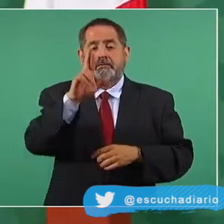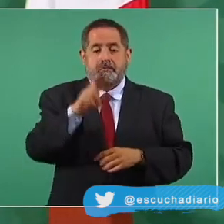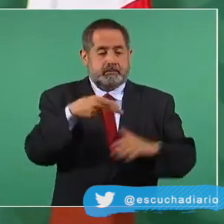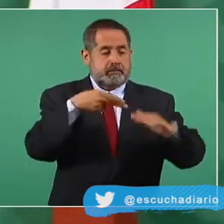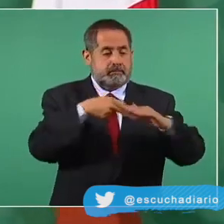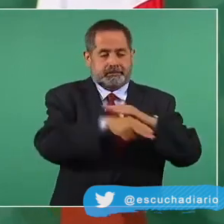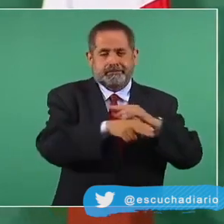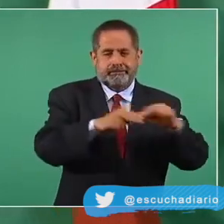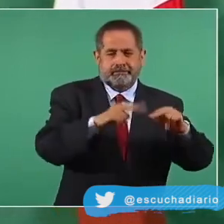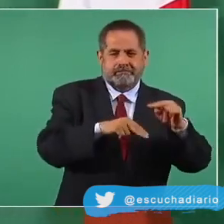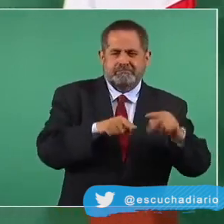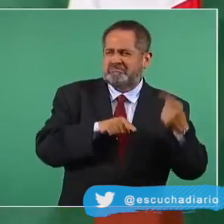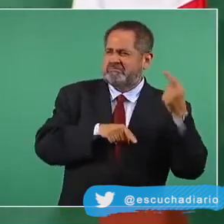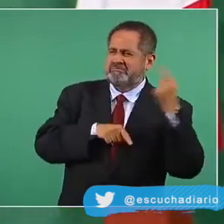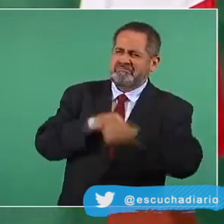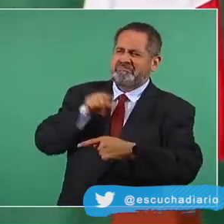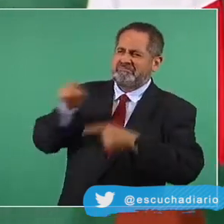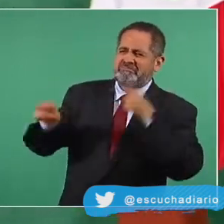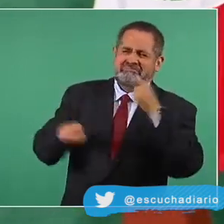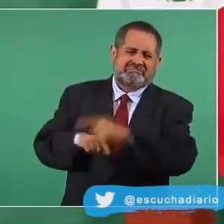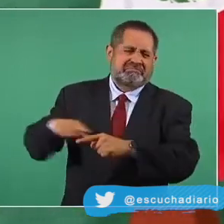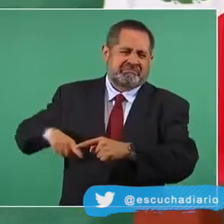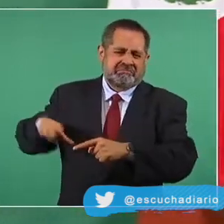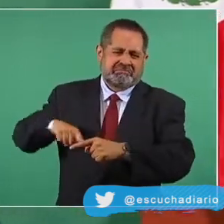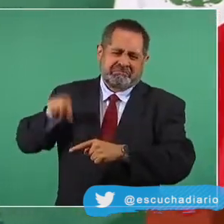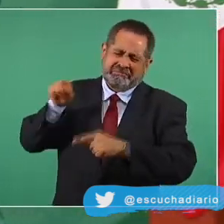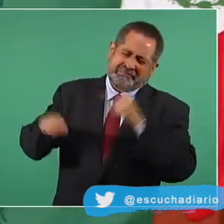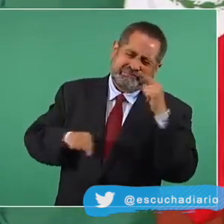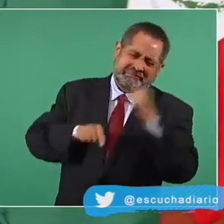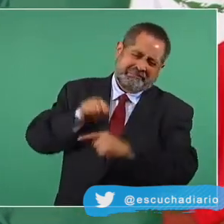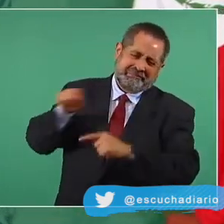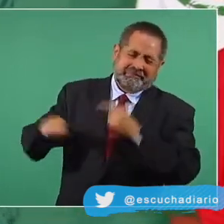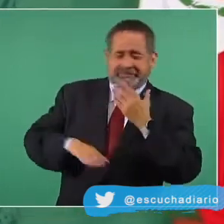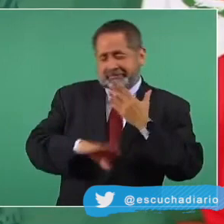culpando al gobierno.